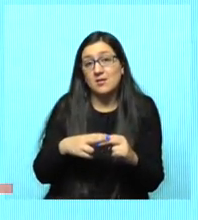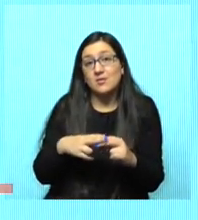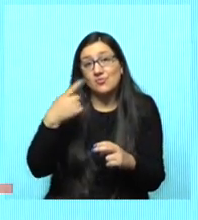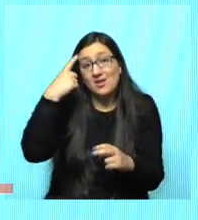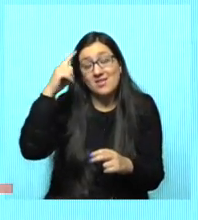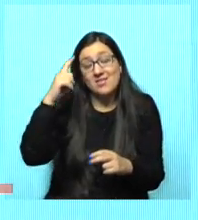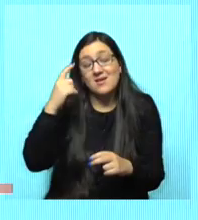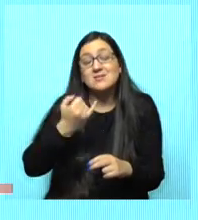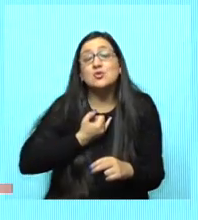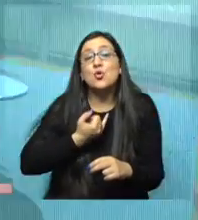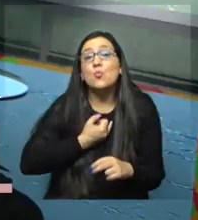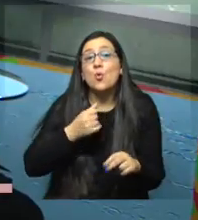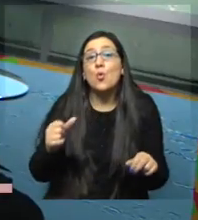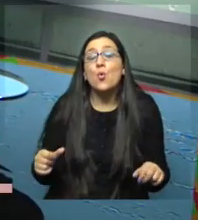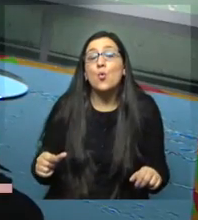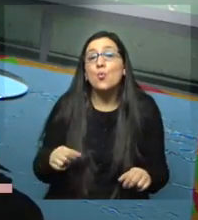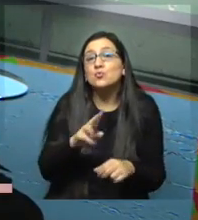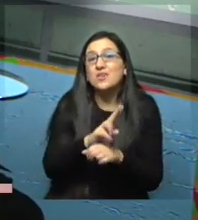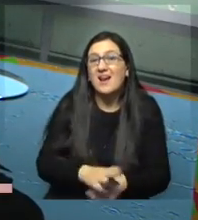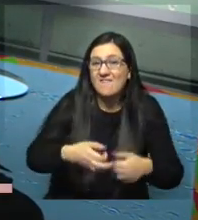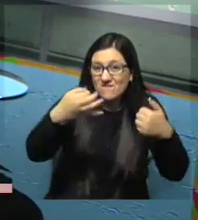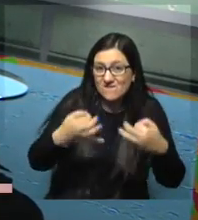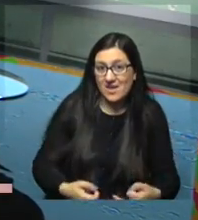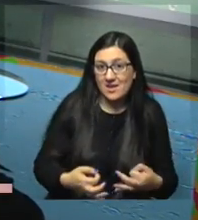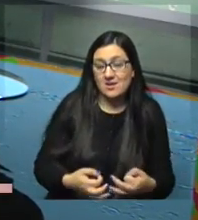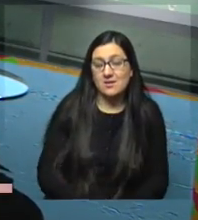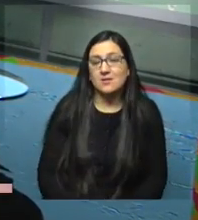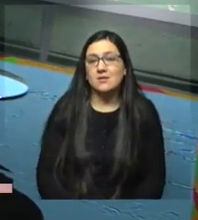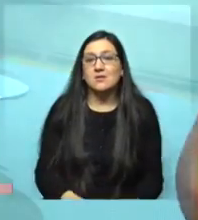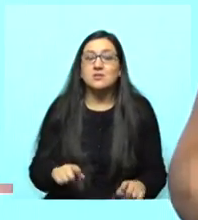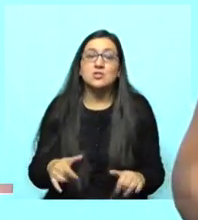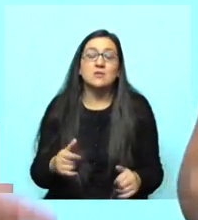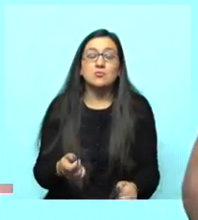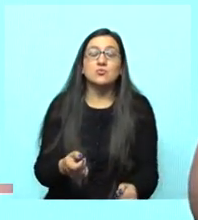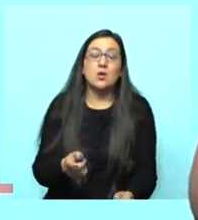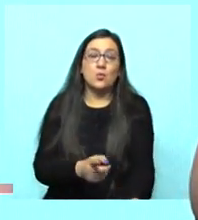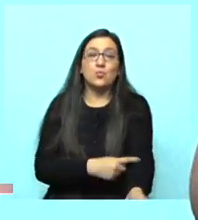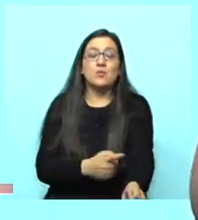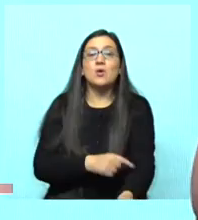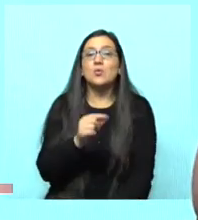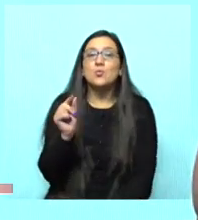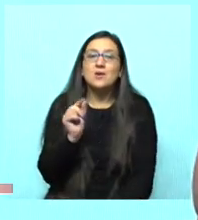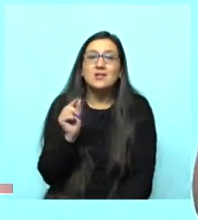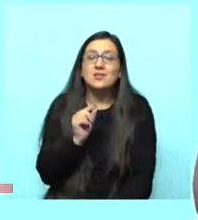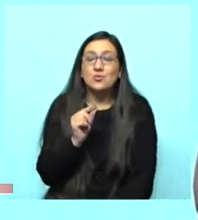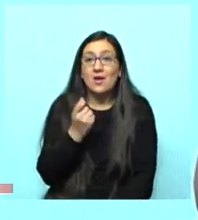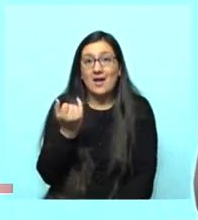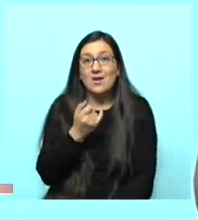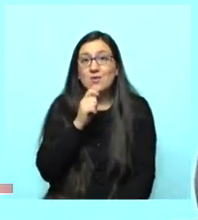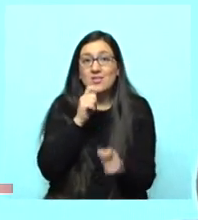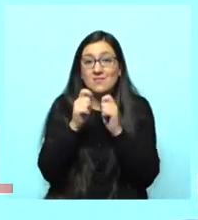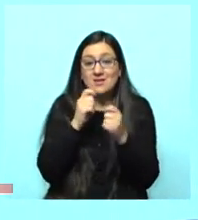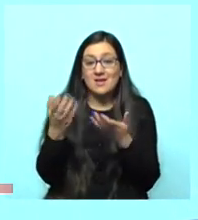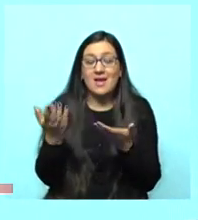ponerlas a tu favor. Ahí está. Y a propósito de redes, ¿no? Hoy estamos acostumbrados a que, por ejemplo, Twitter... En un rato vamos a tener una nota que habla de redes